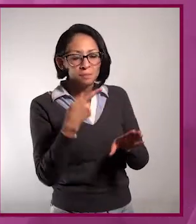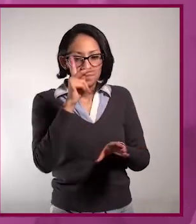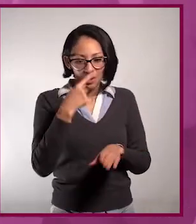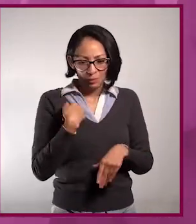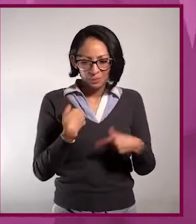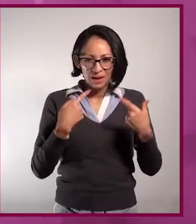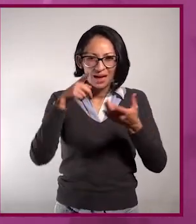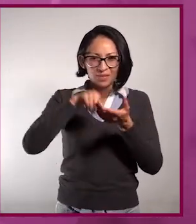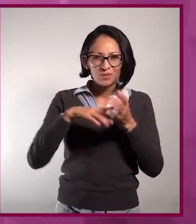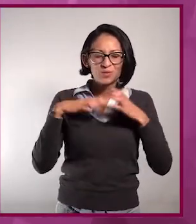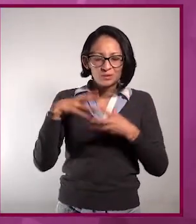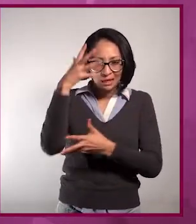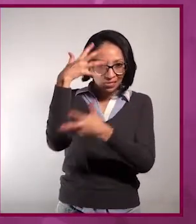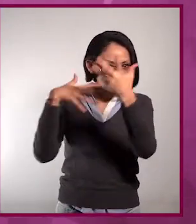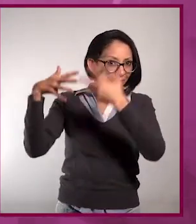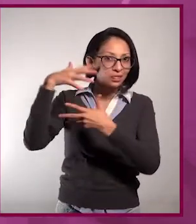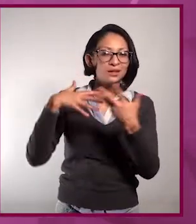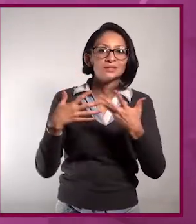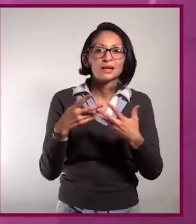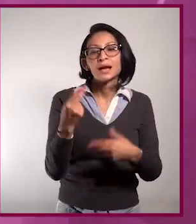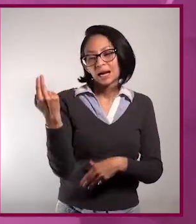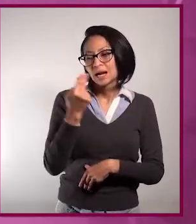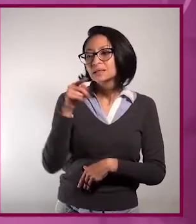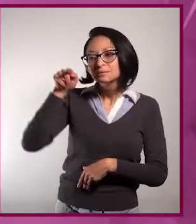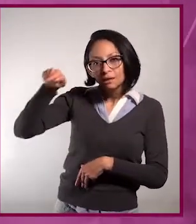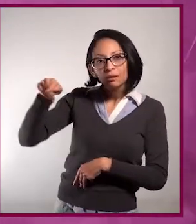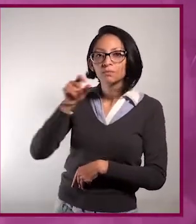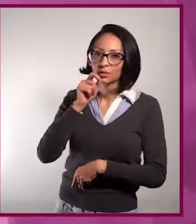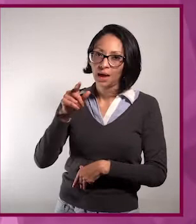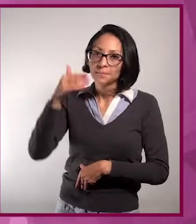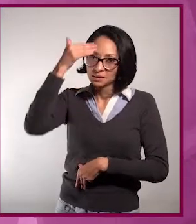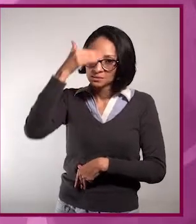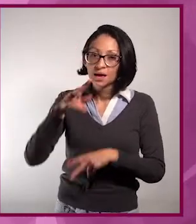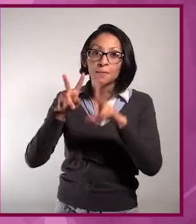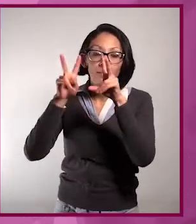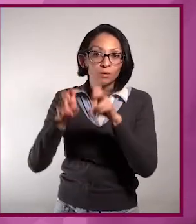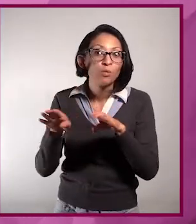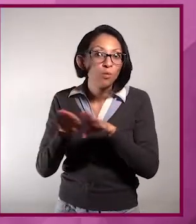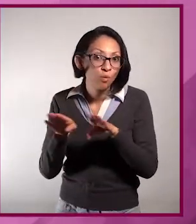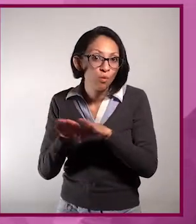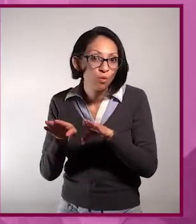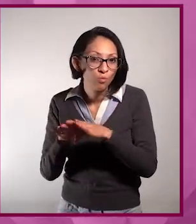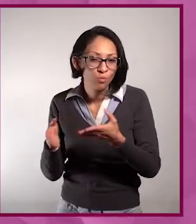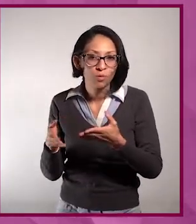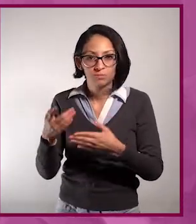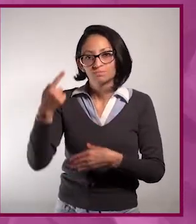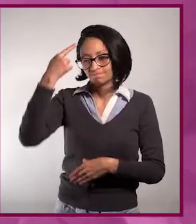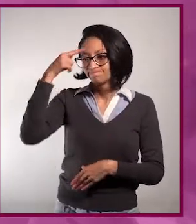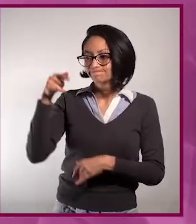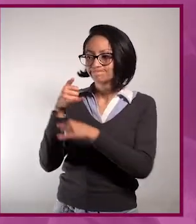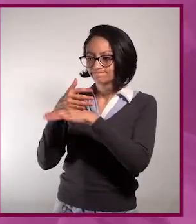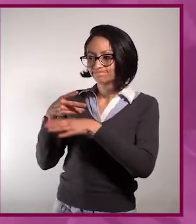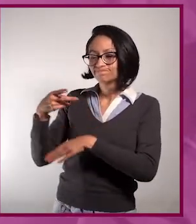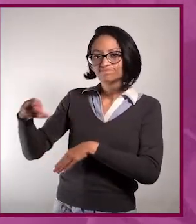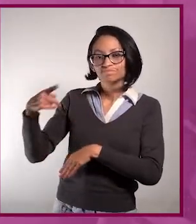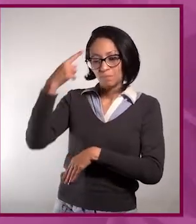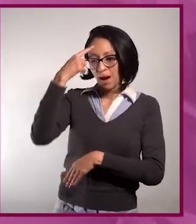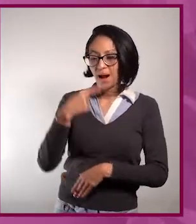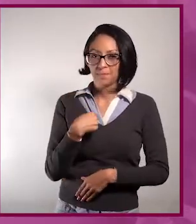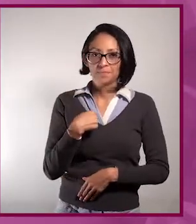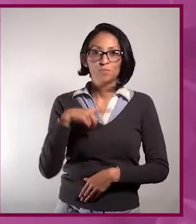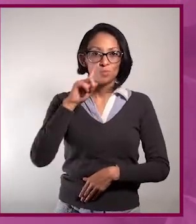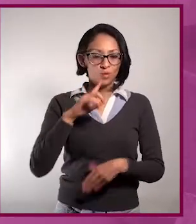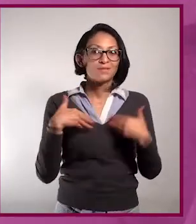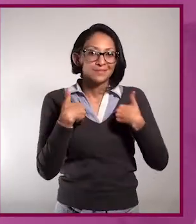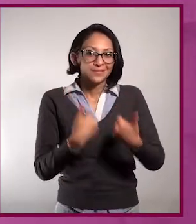por eso yo digo que es necesario que les enseñen a ellos cómo es este tema o cómo es este proceso para nosotras